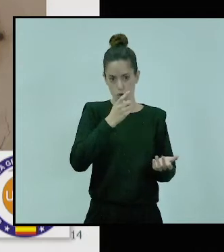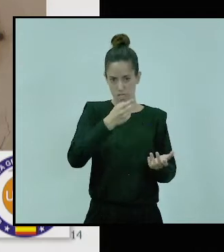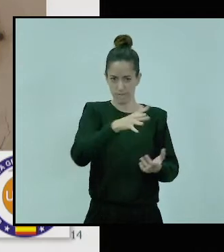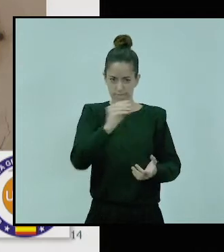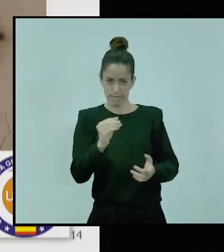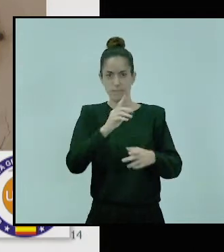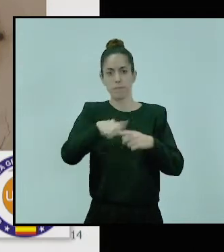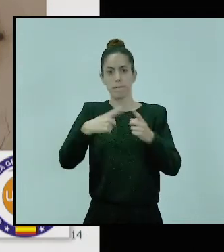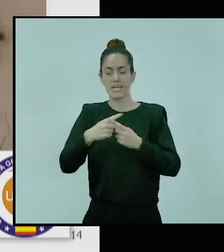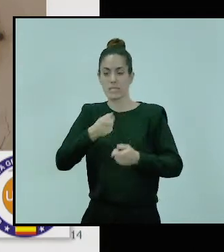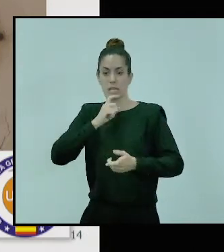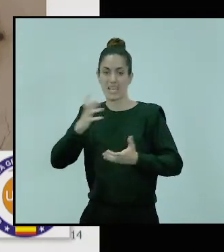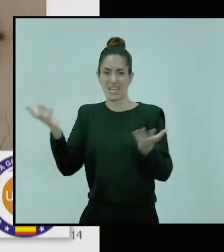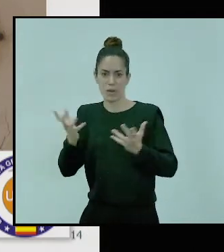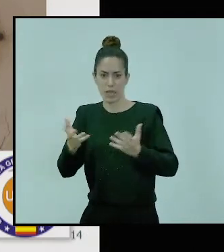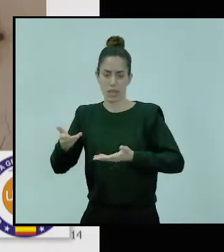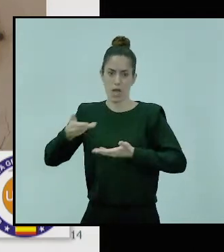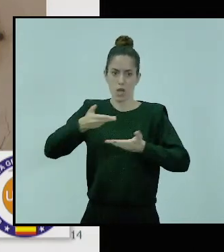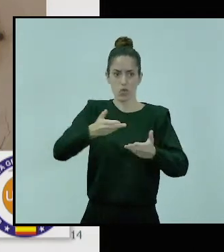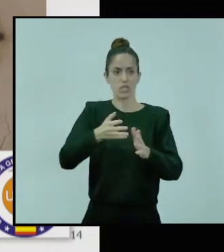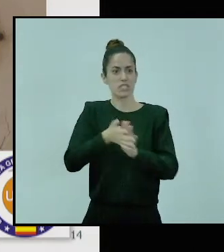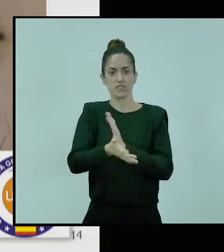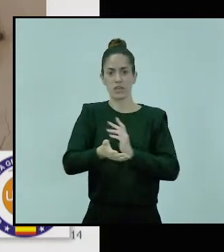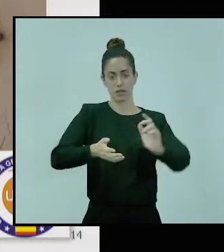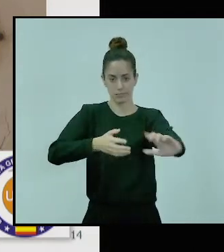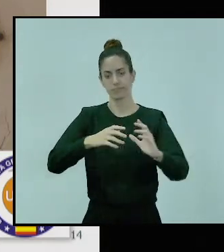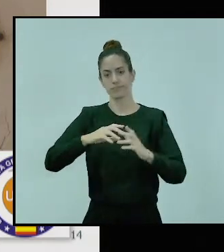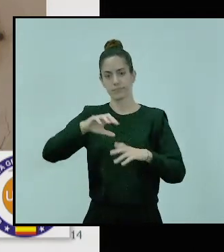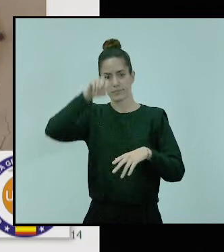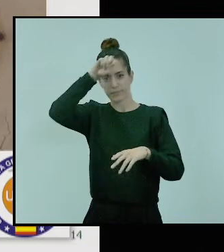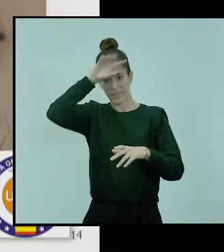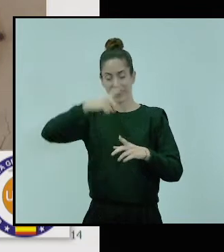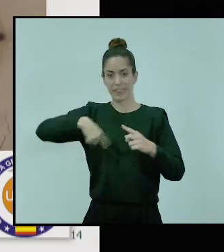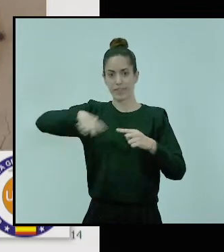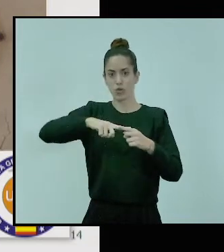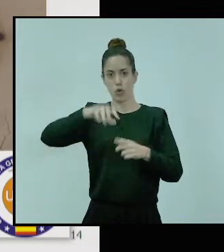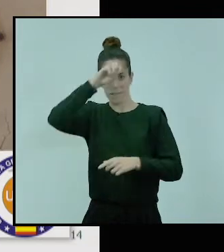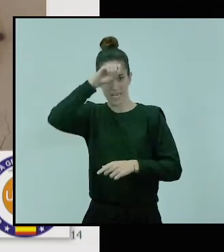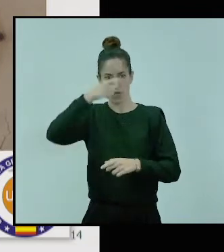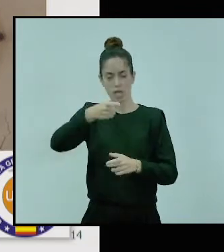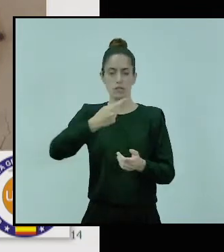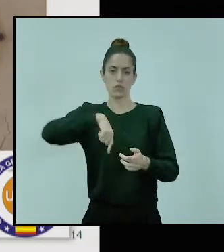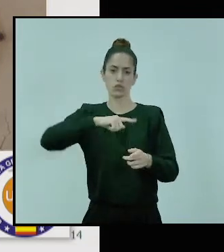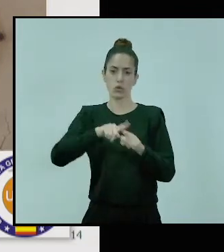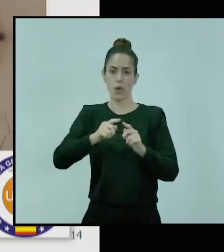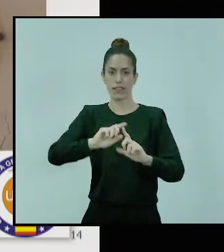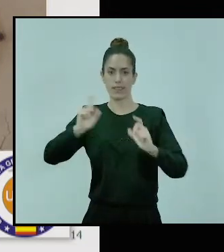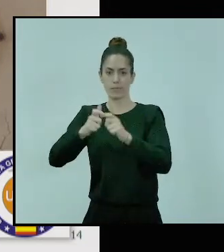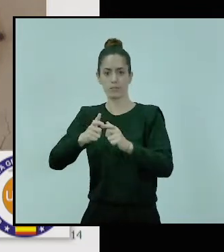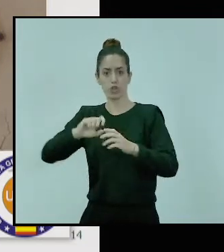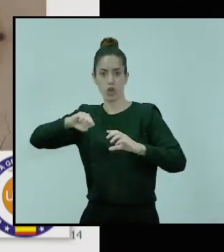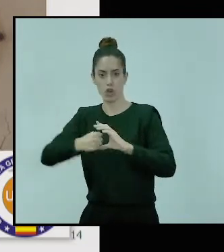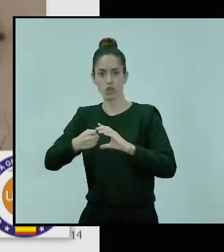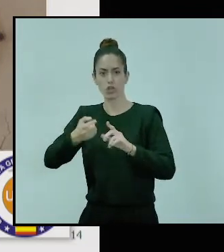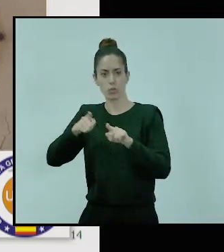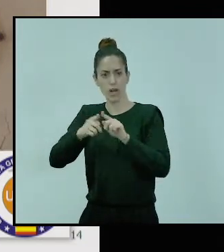y ayudar en la emergencia, puesto que desde el Instituto Geológico Minero tenemos, en el Departamento de Riesgos Geológicos,